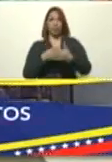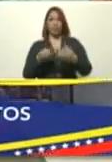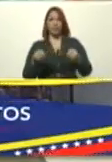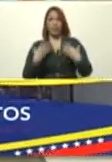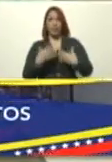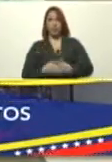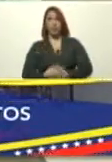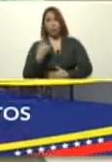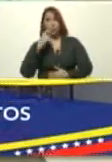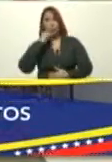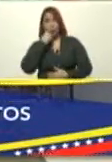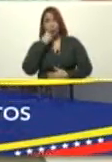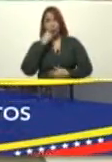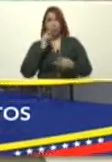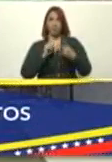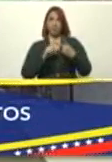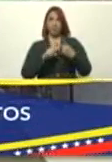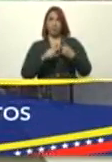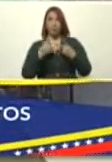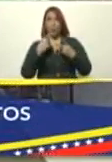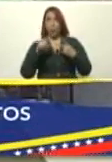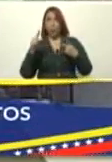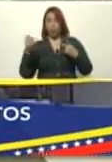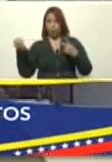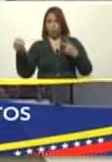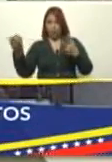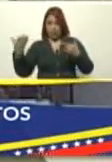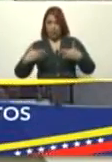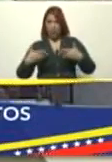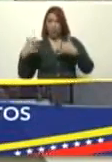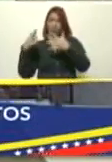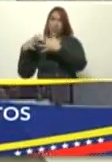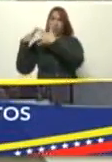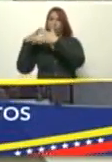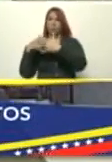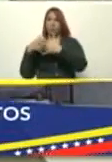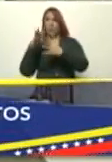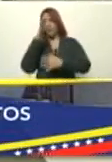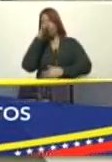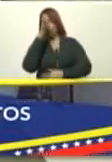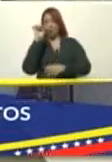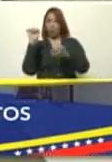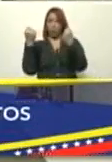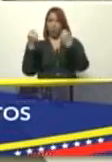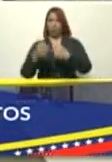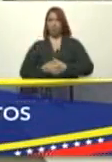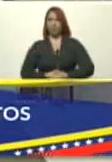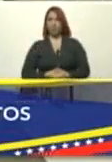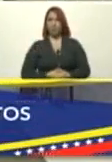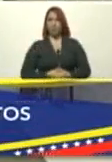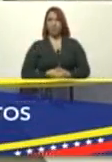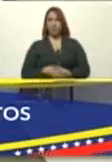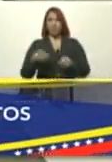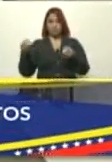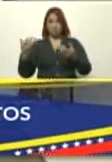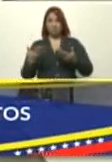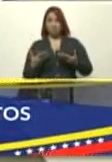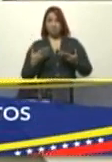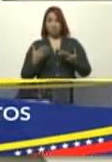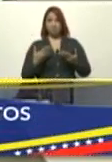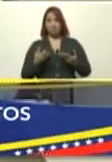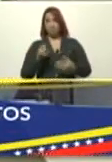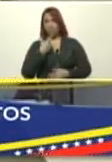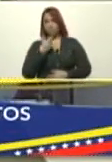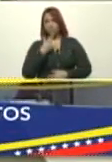Rusia y el otro lo trajimos de Estados Unidos, burlando el bloqueo. Trajimos el viral de